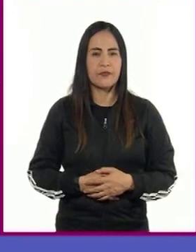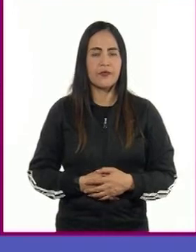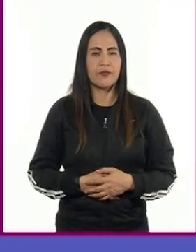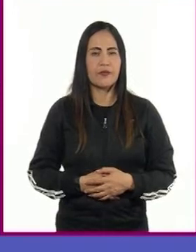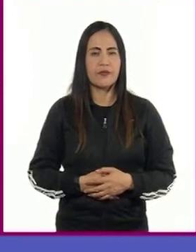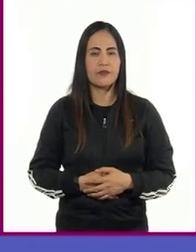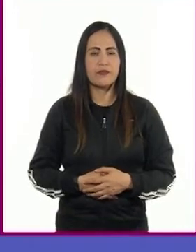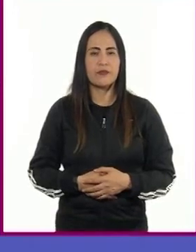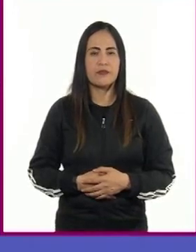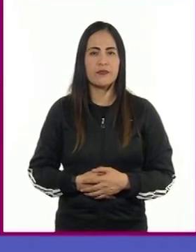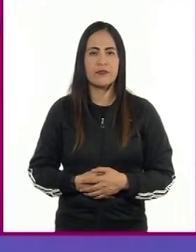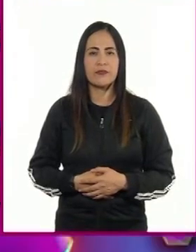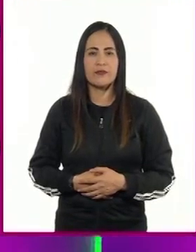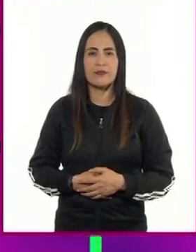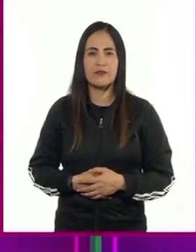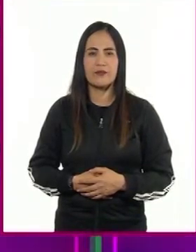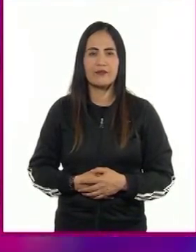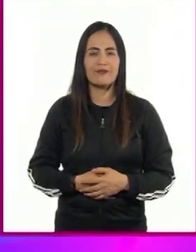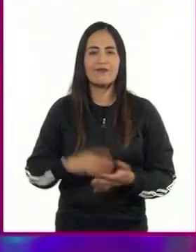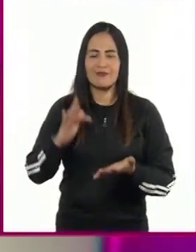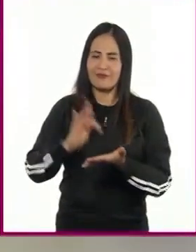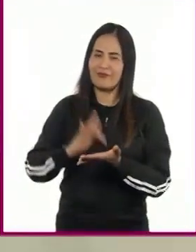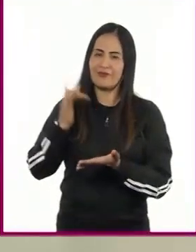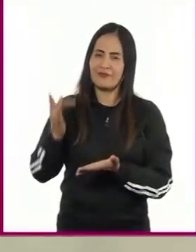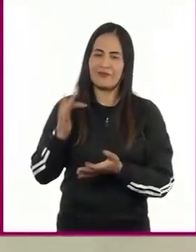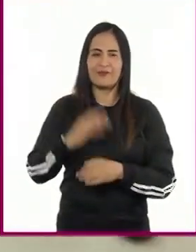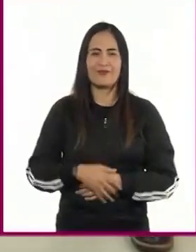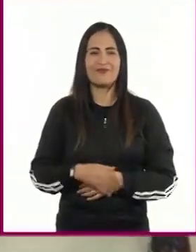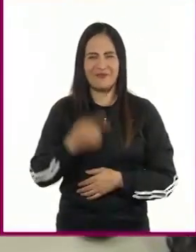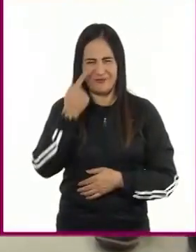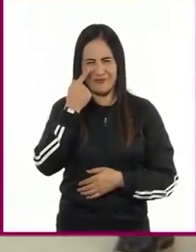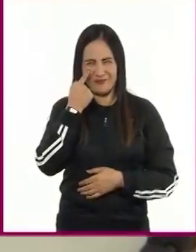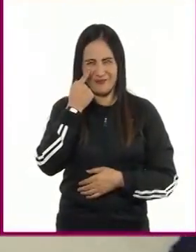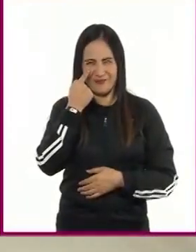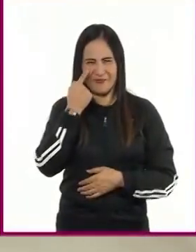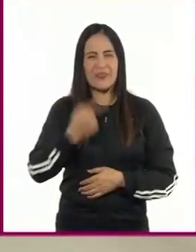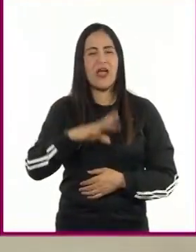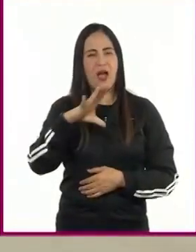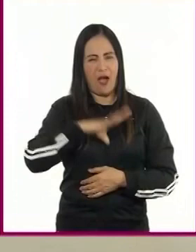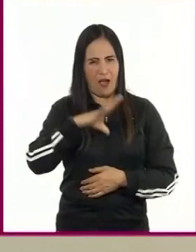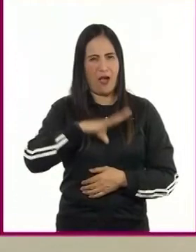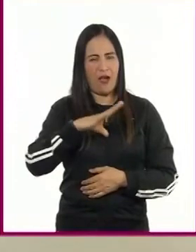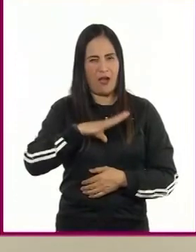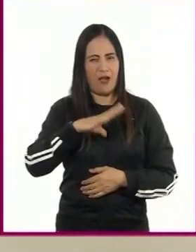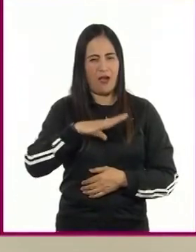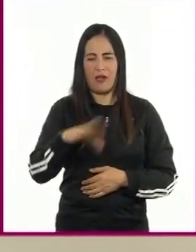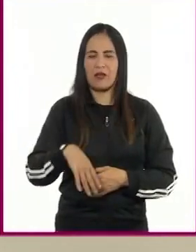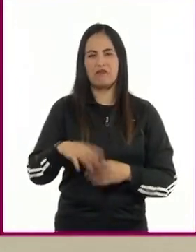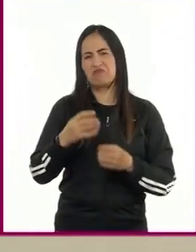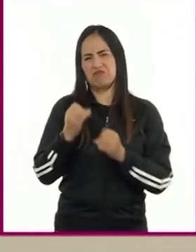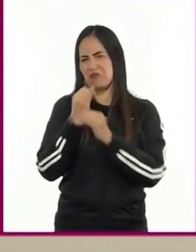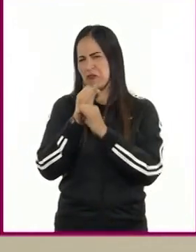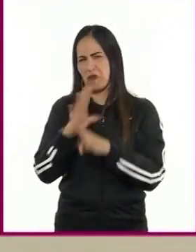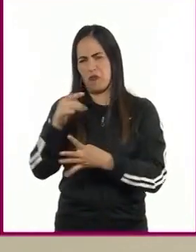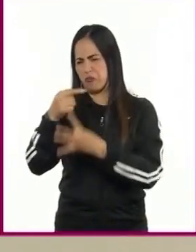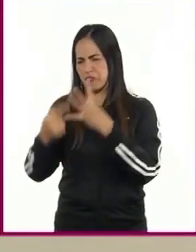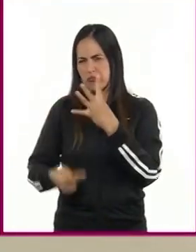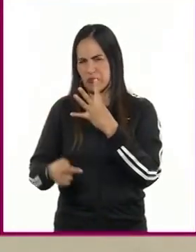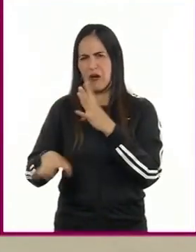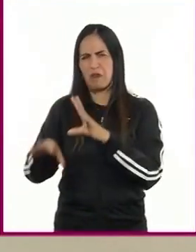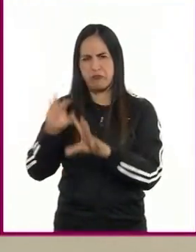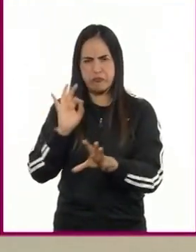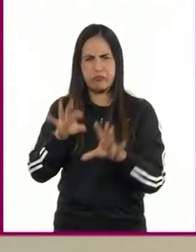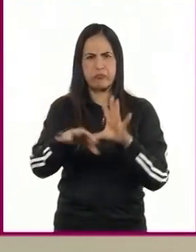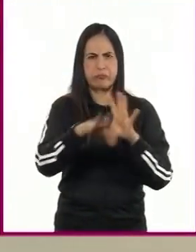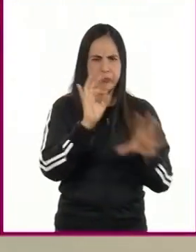una opinión personal. Gracias, Daniel. Como acabamos de ver, existen diferentes tipos de fuentes a partir de las cuales se puede